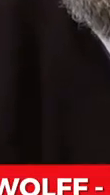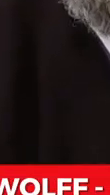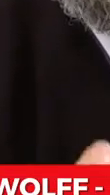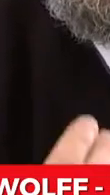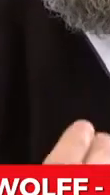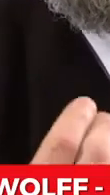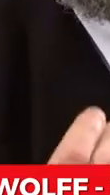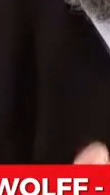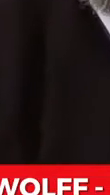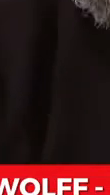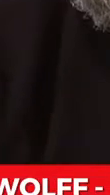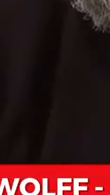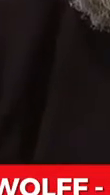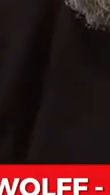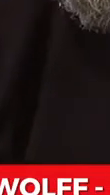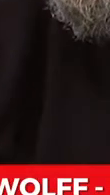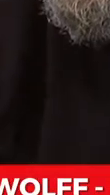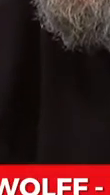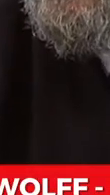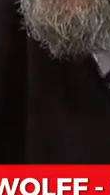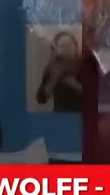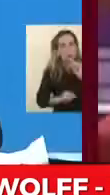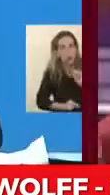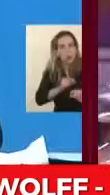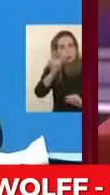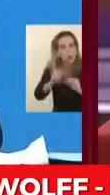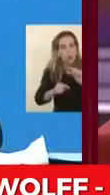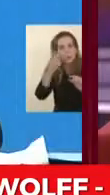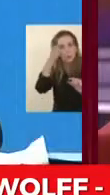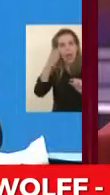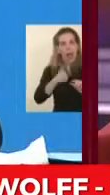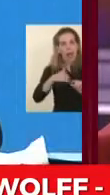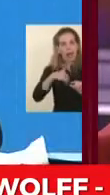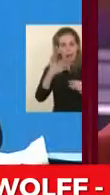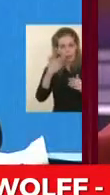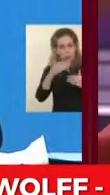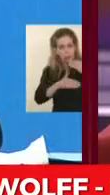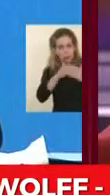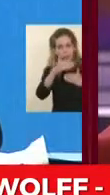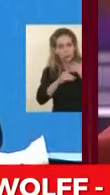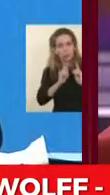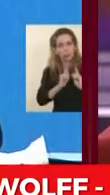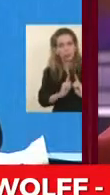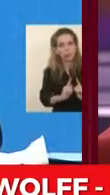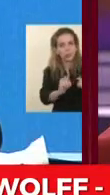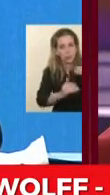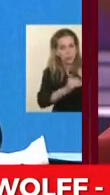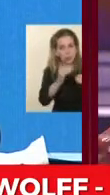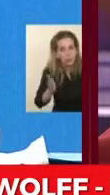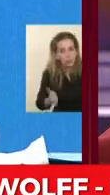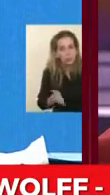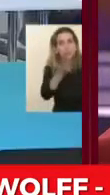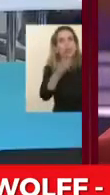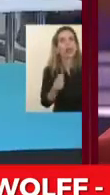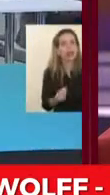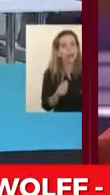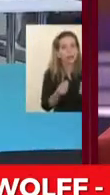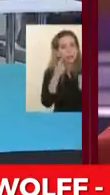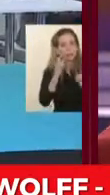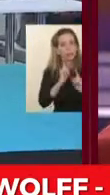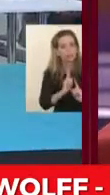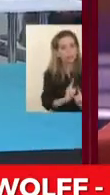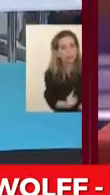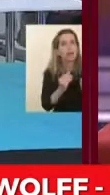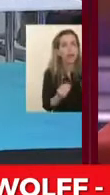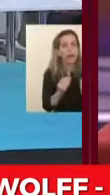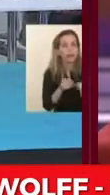con la ley de la selva' si yo digo que esto es un vaso y vos me decís que no y yo te ordeno que esto sea un vaso porque tengo más